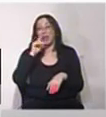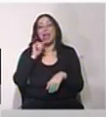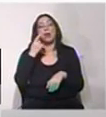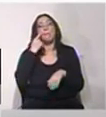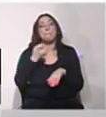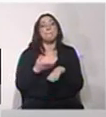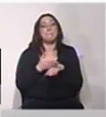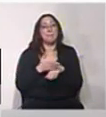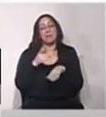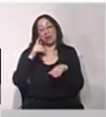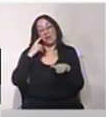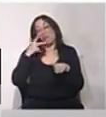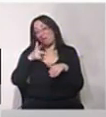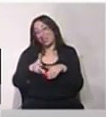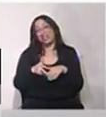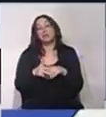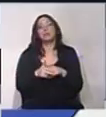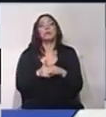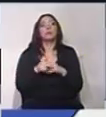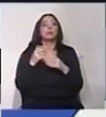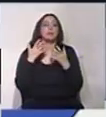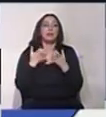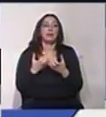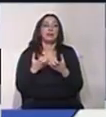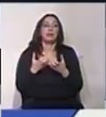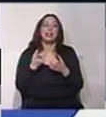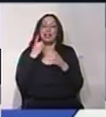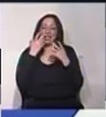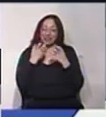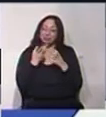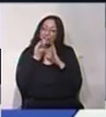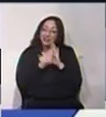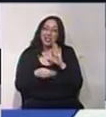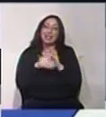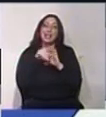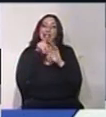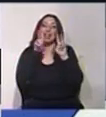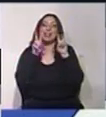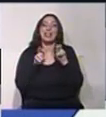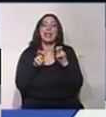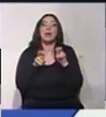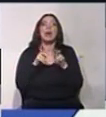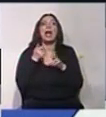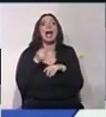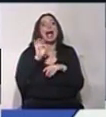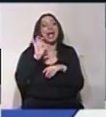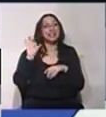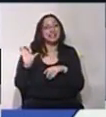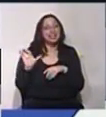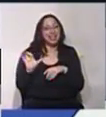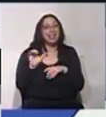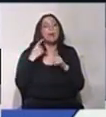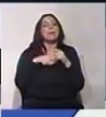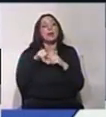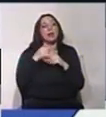de fines por ahí? En realidad, quería agregar algo en relación a esto, porque lo plantean como algo de ACE, pero en realidad es la